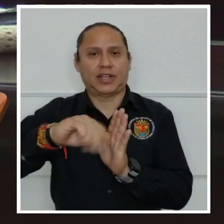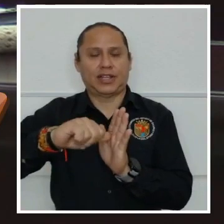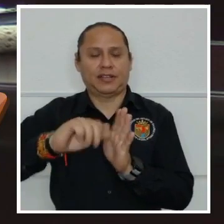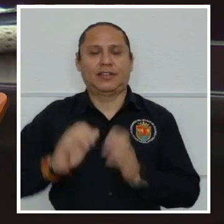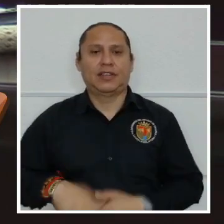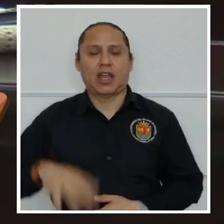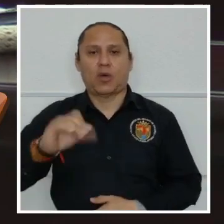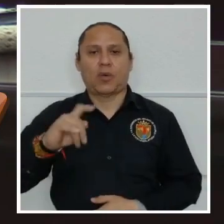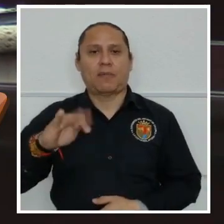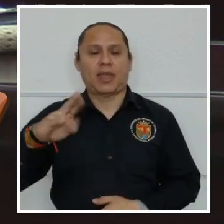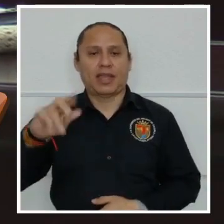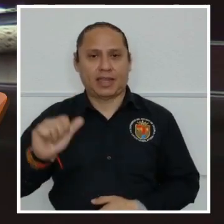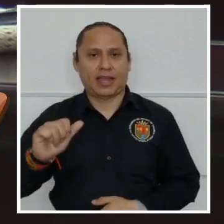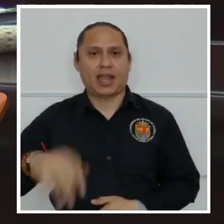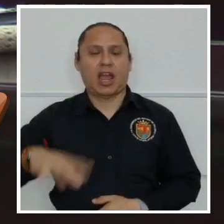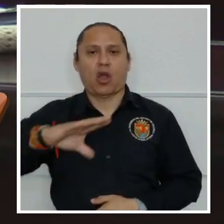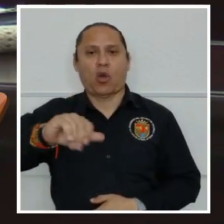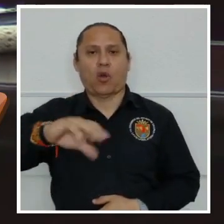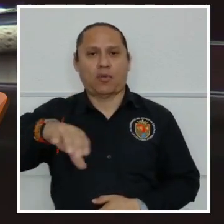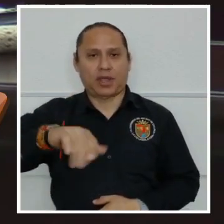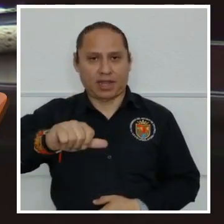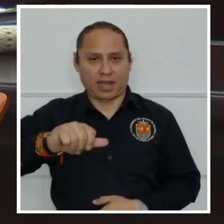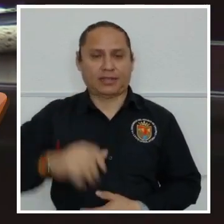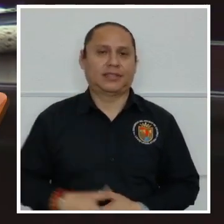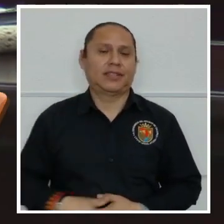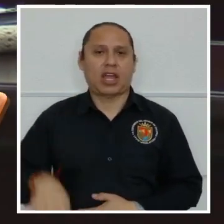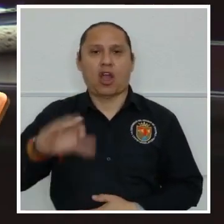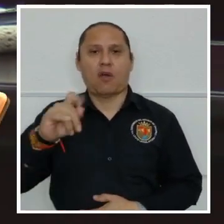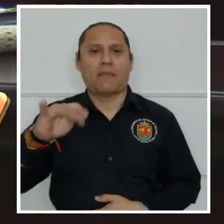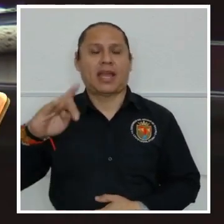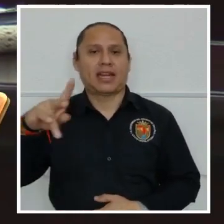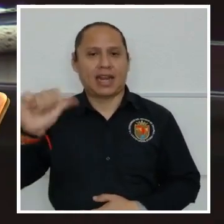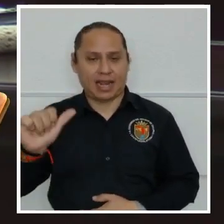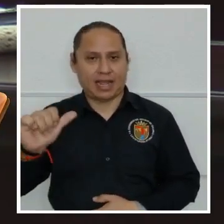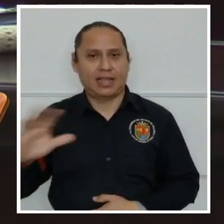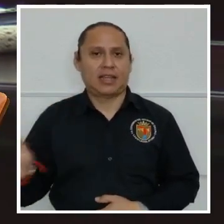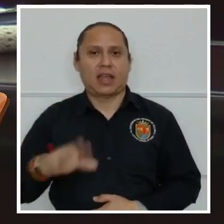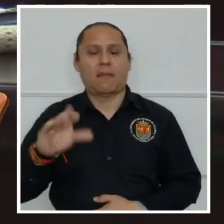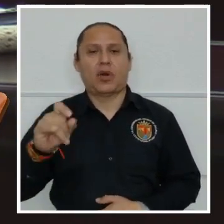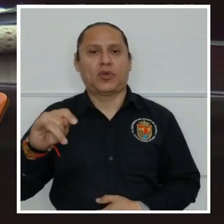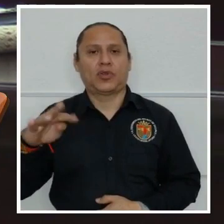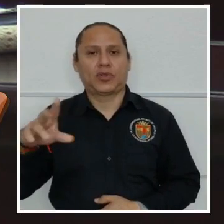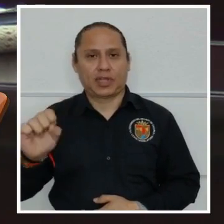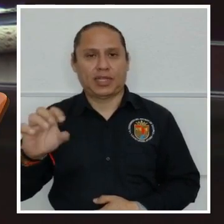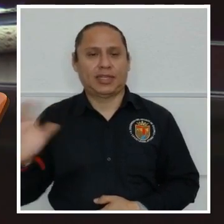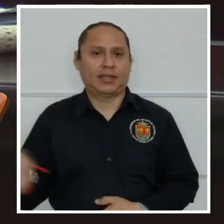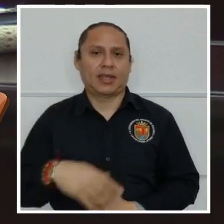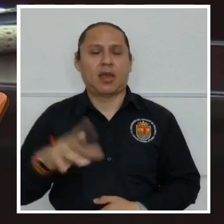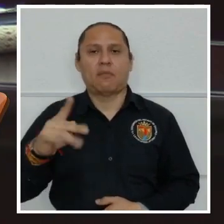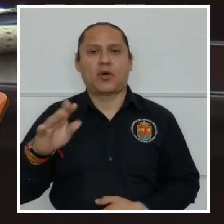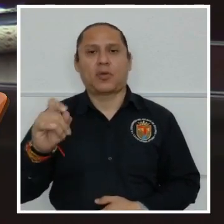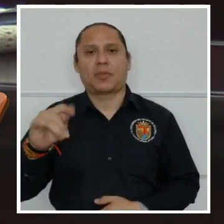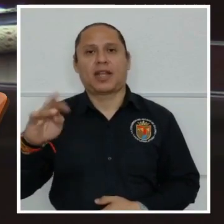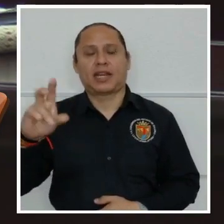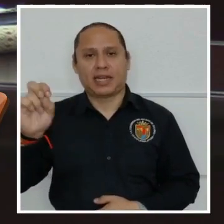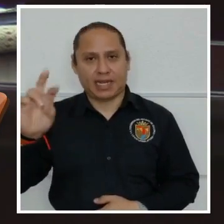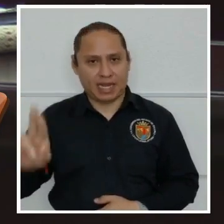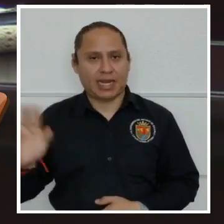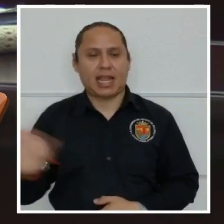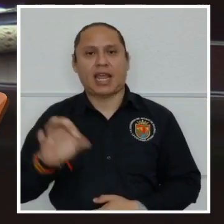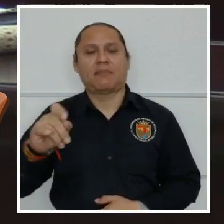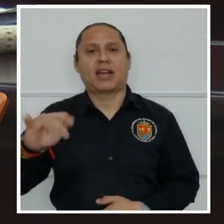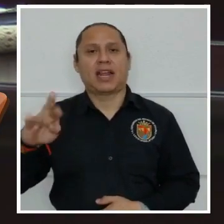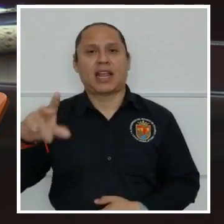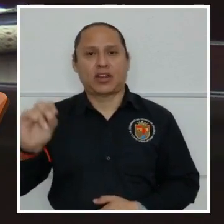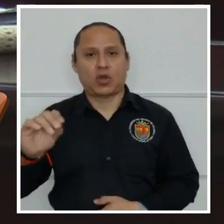Figueroa, Coapilla, Comitán de Domínguez, Copainalá, El Bosque, El Porvenir, Emiliano